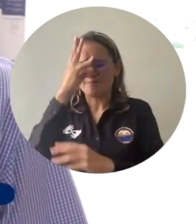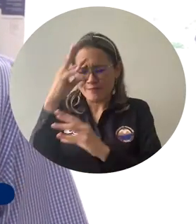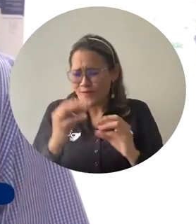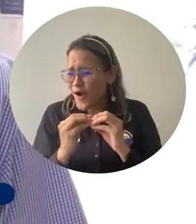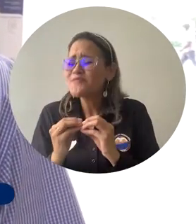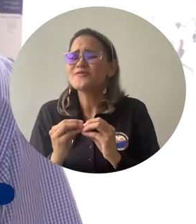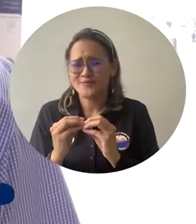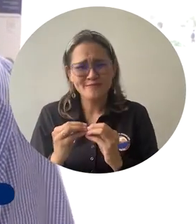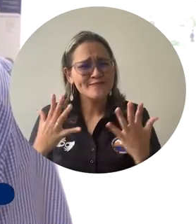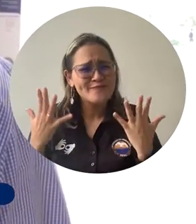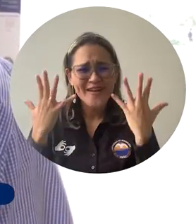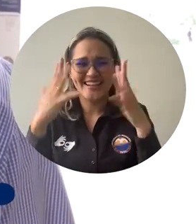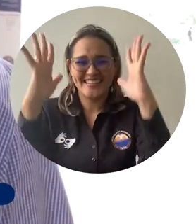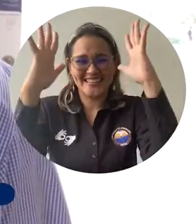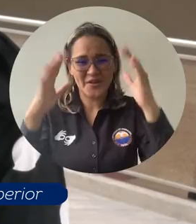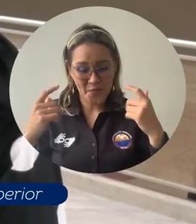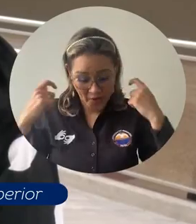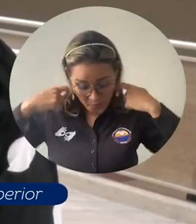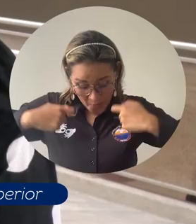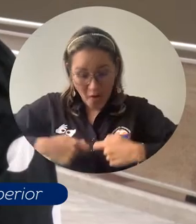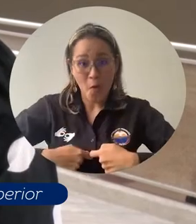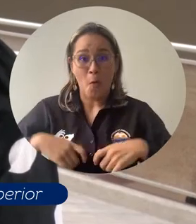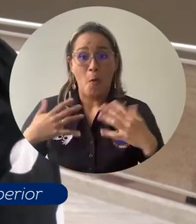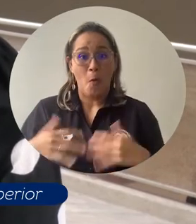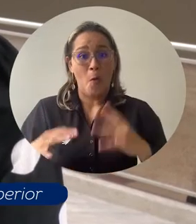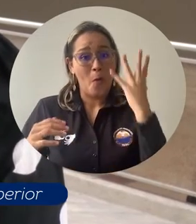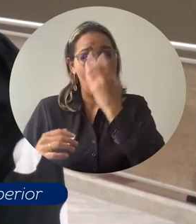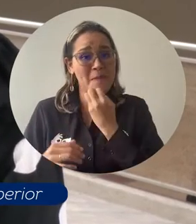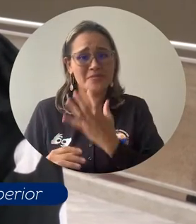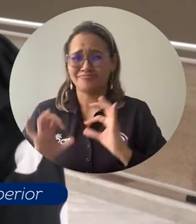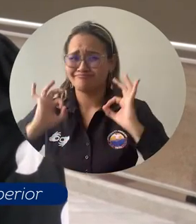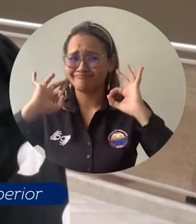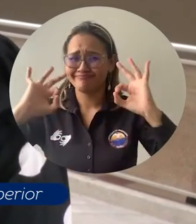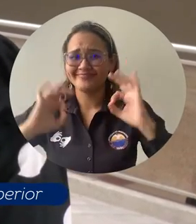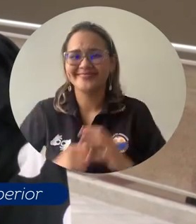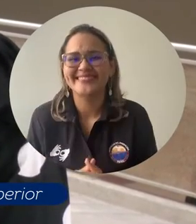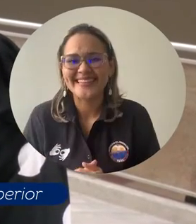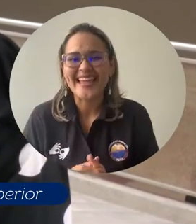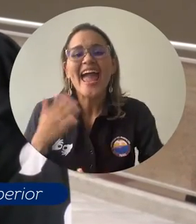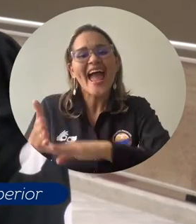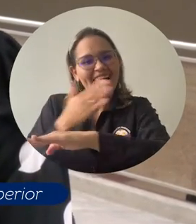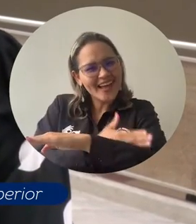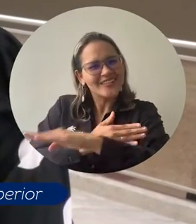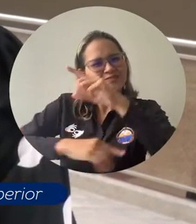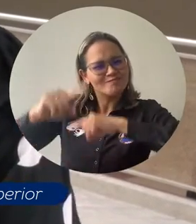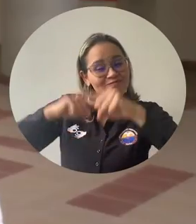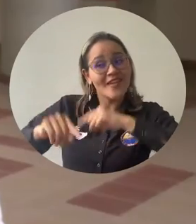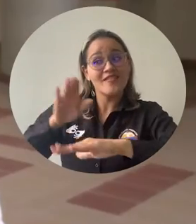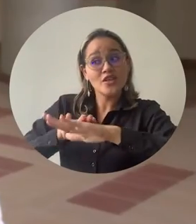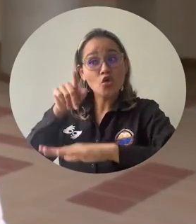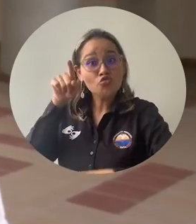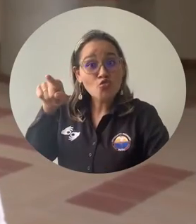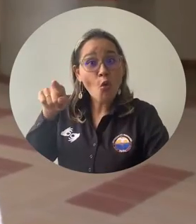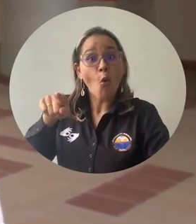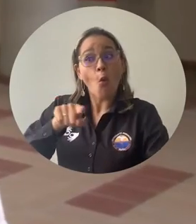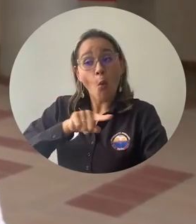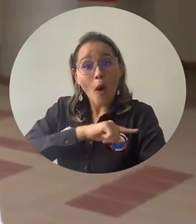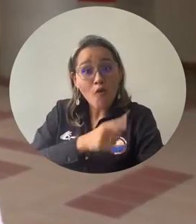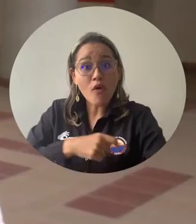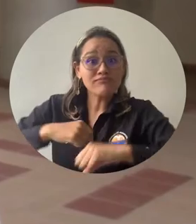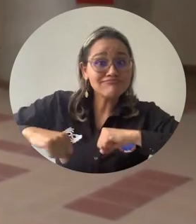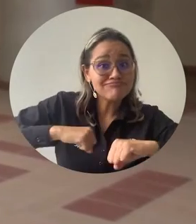medalla Francisco de Paula Santander. Tal como se lo dijimos, todo gran poder implica una gran responsabilidad. Un